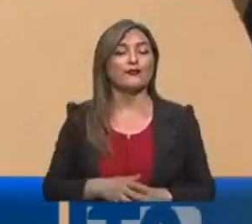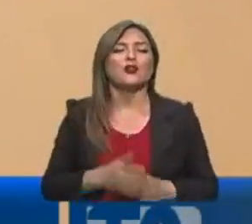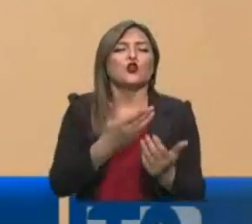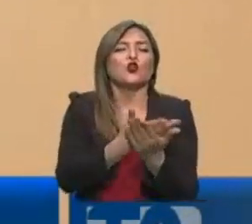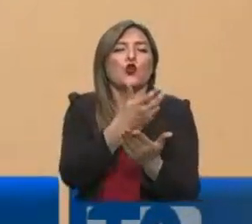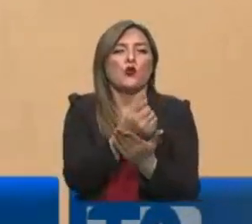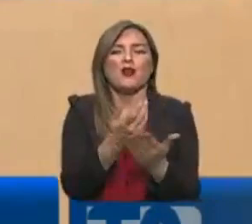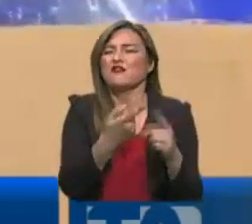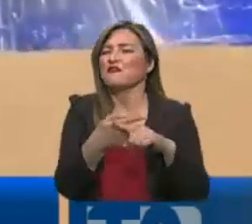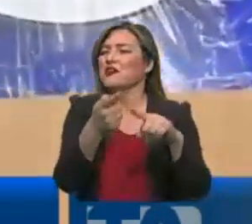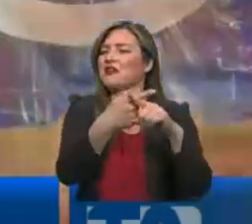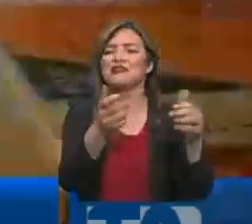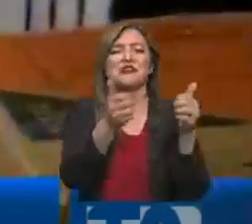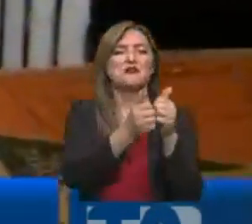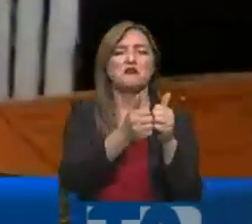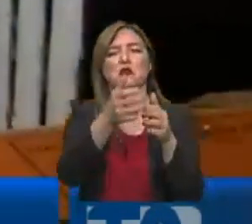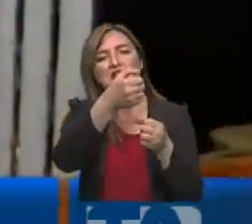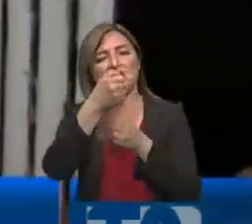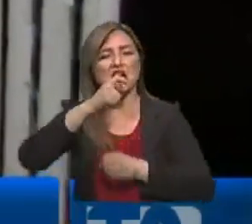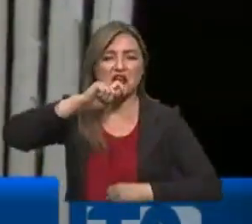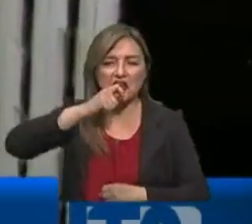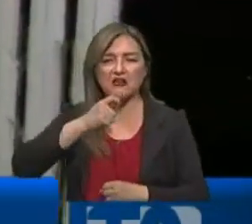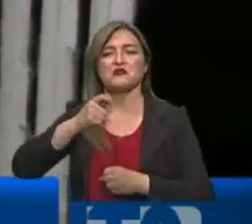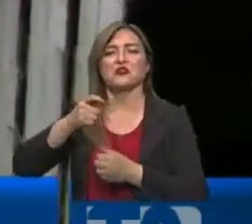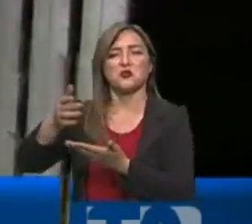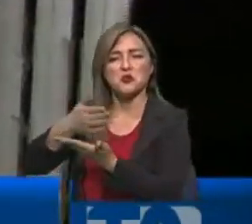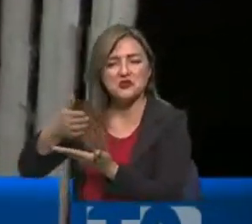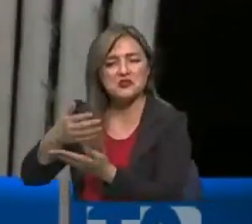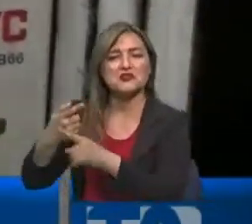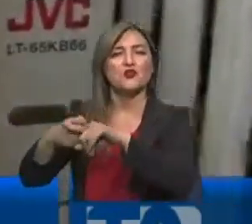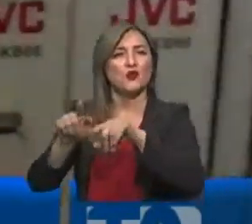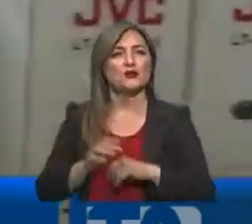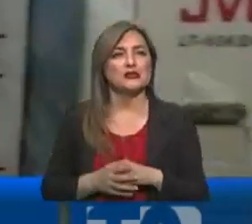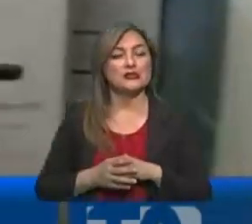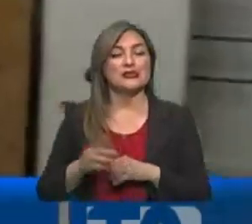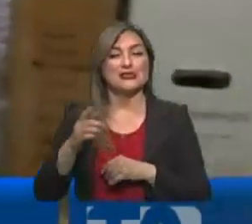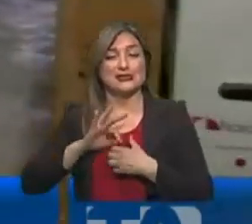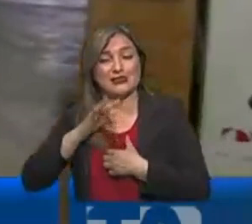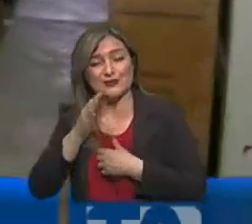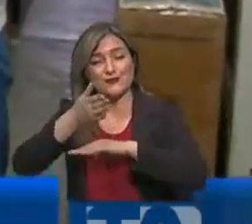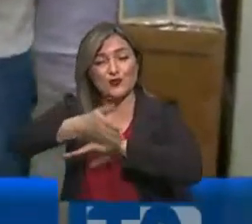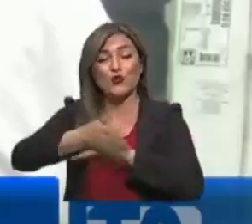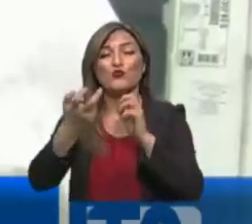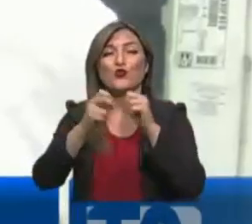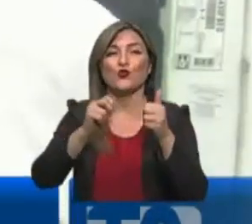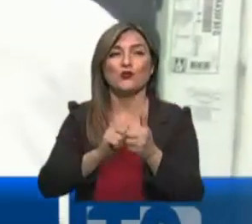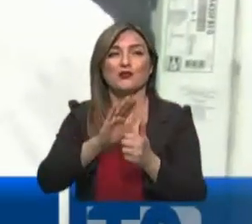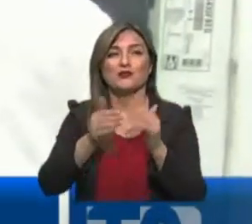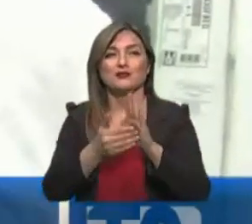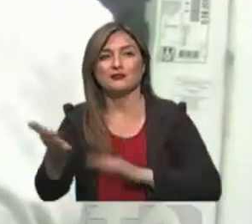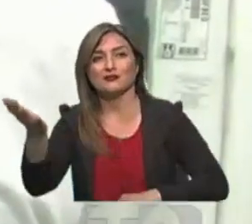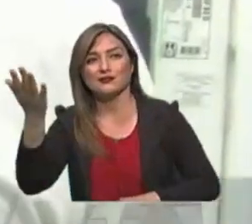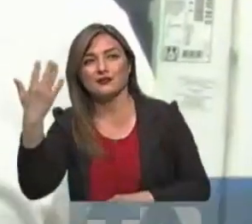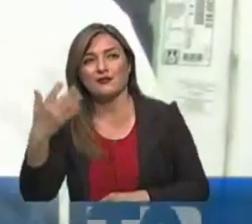importa electrodomésticos. Tras el cierre del local por la pandemia, la reactivación va lenta, pero surge un nuevo problema. Si antes valía,